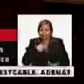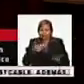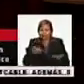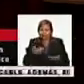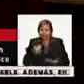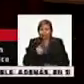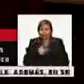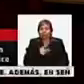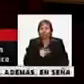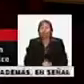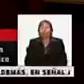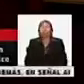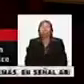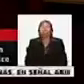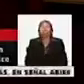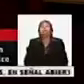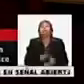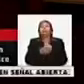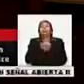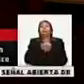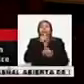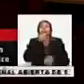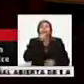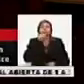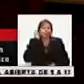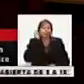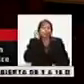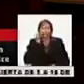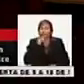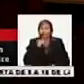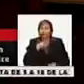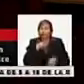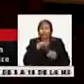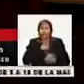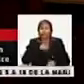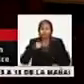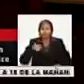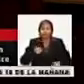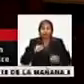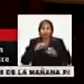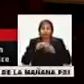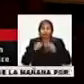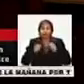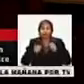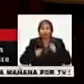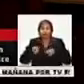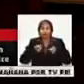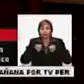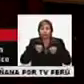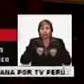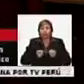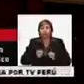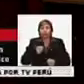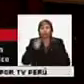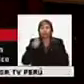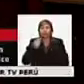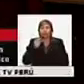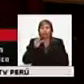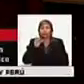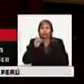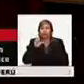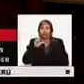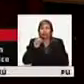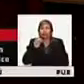nosotros. A la compañera, miembro del Comité Ejecutivo Nacional, Zoilita